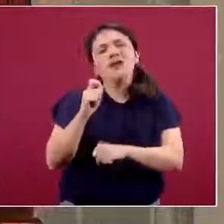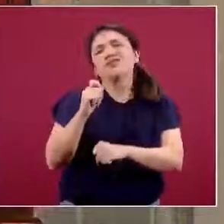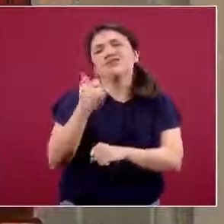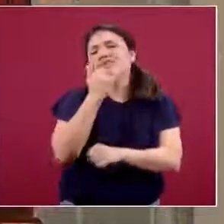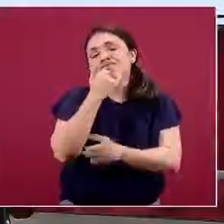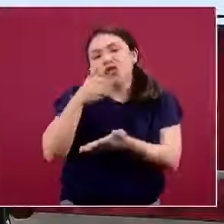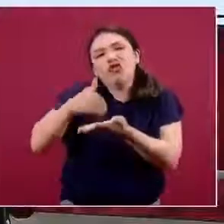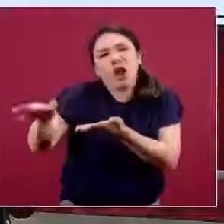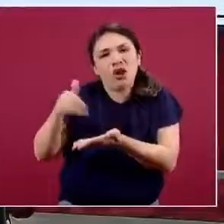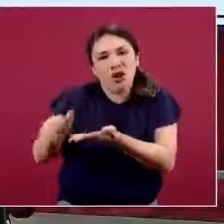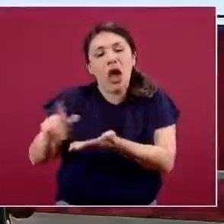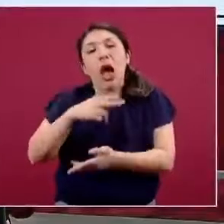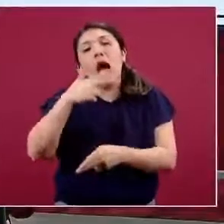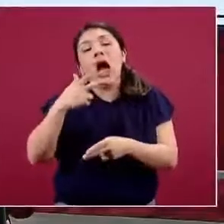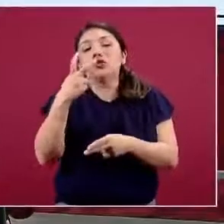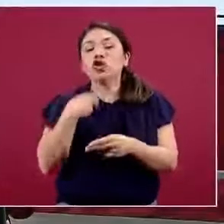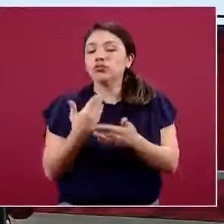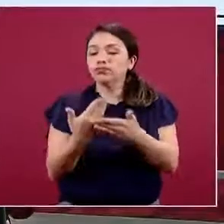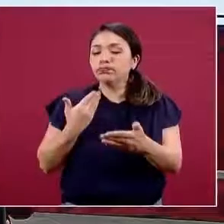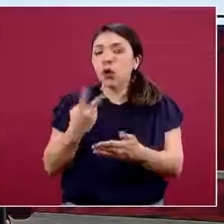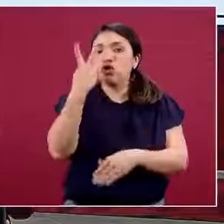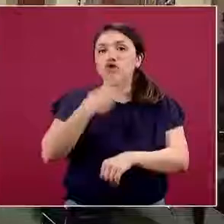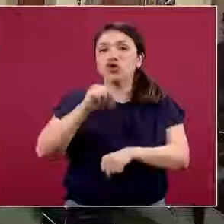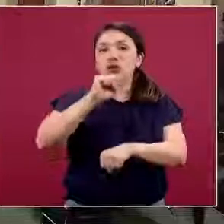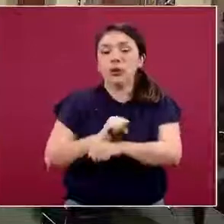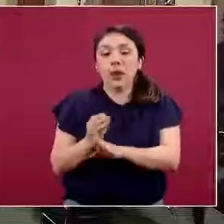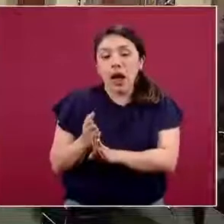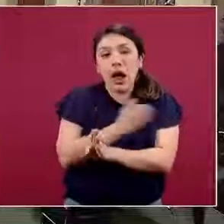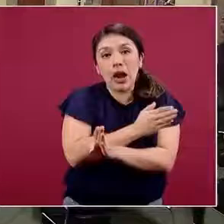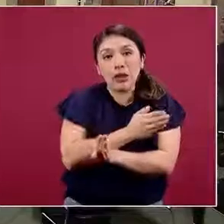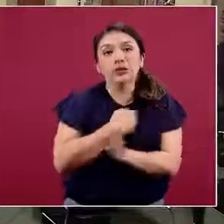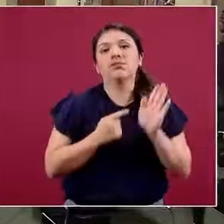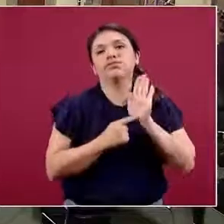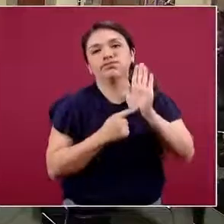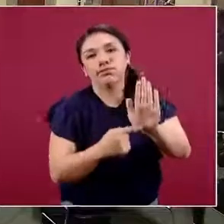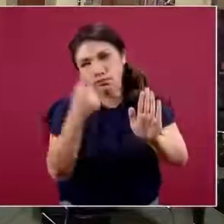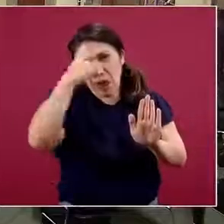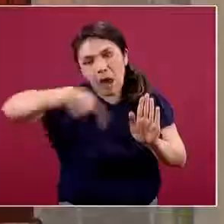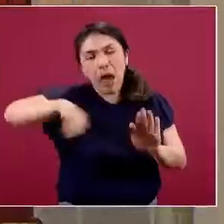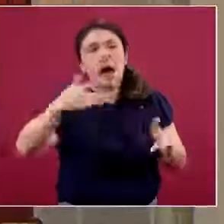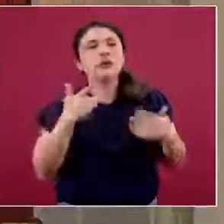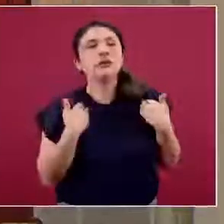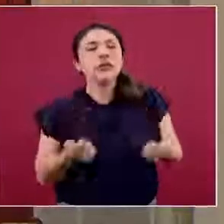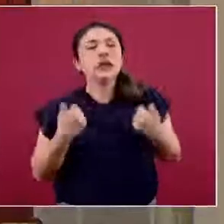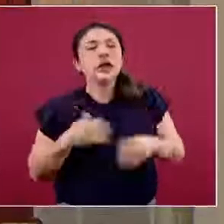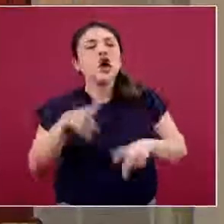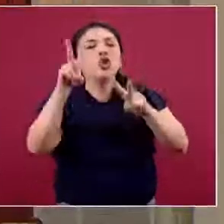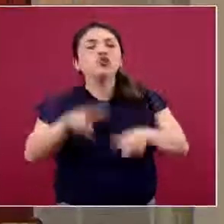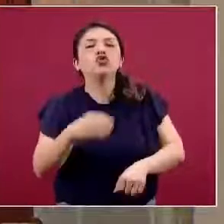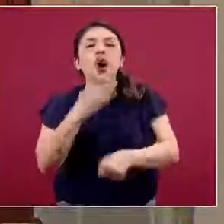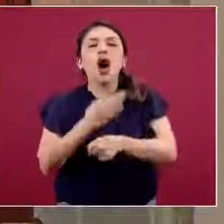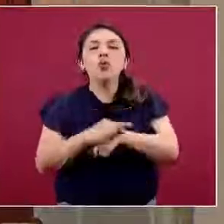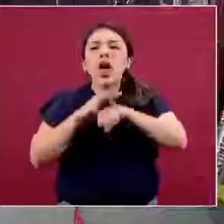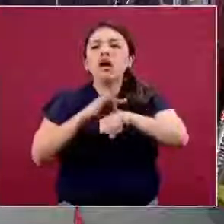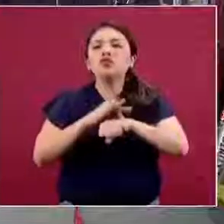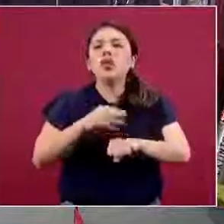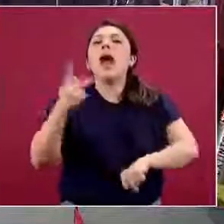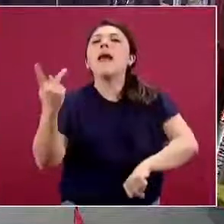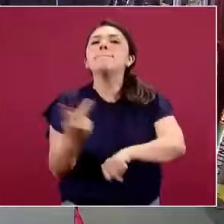y entonces presentamos las de 2 semanas hacia atrás, lo cual nos da más certeza de cómo realmente se